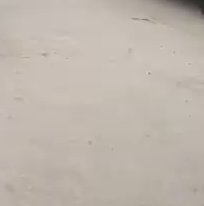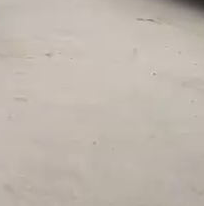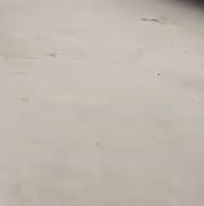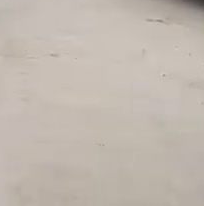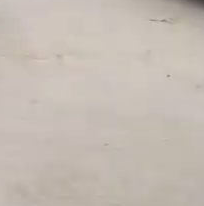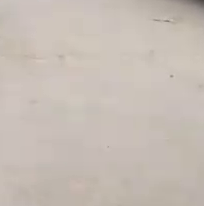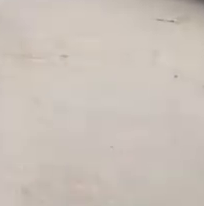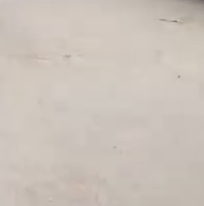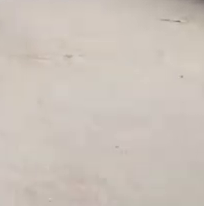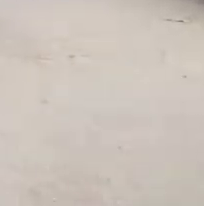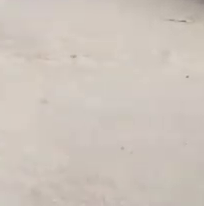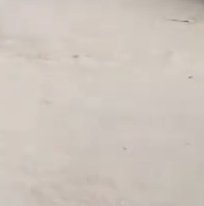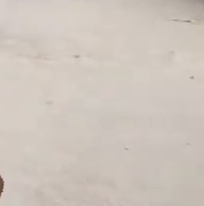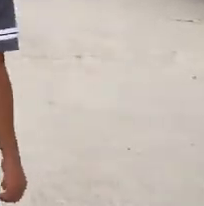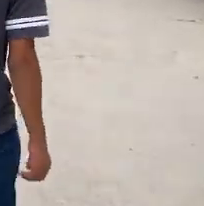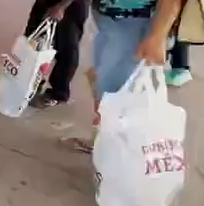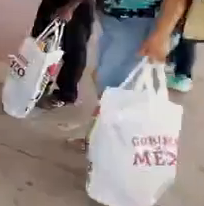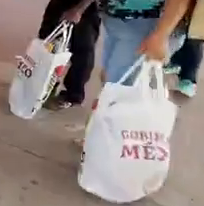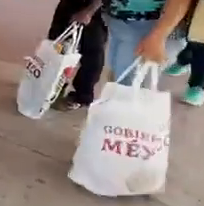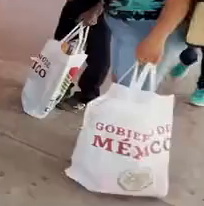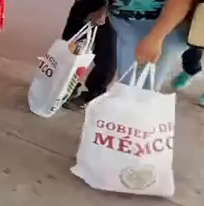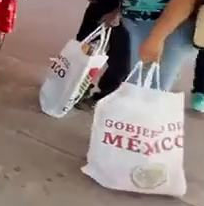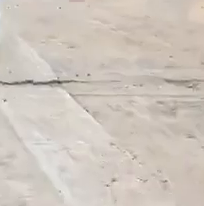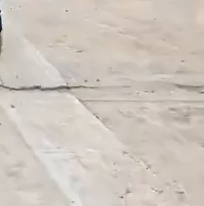conseguido entregar